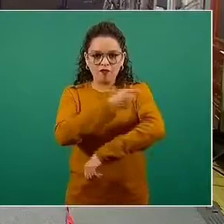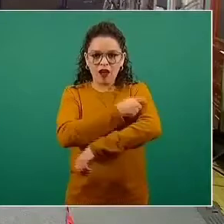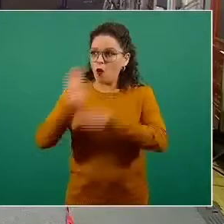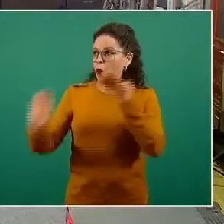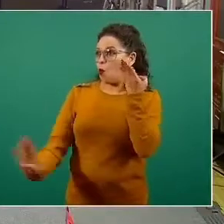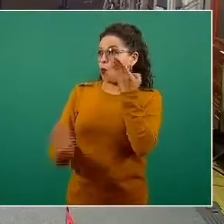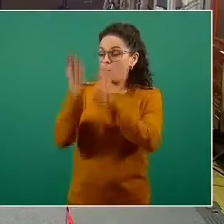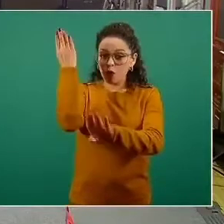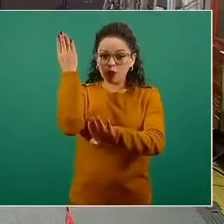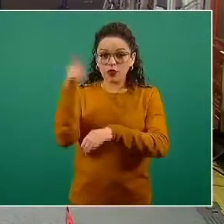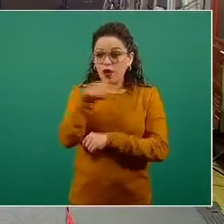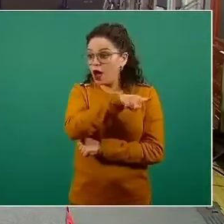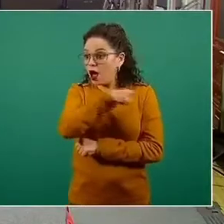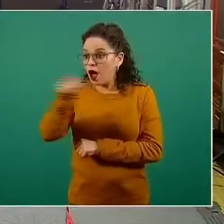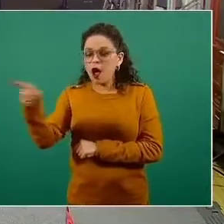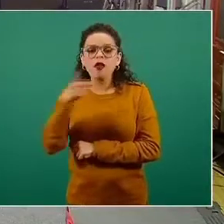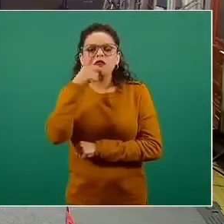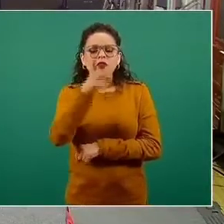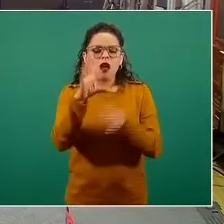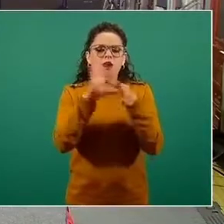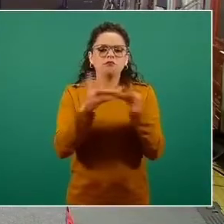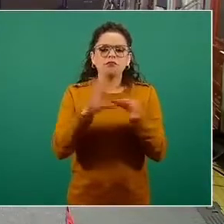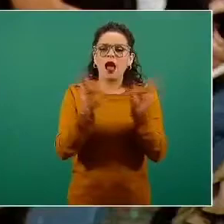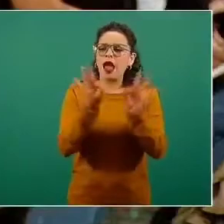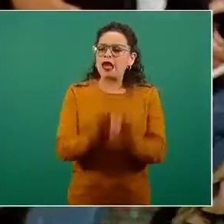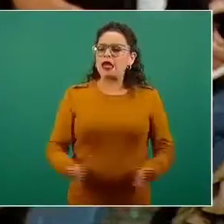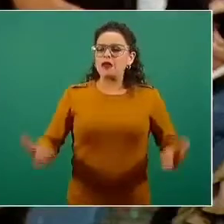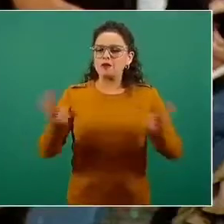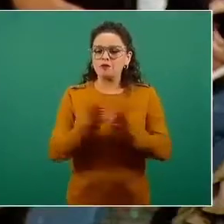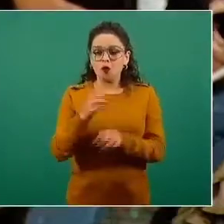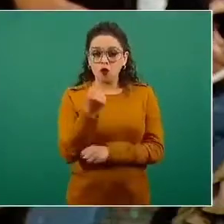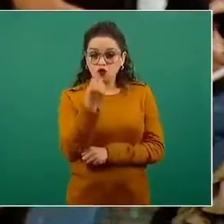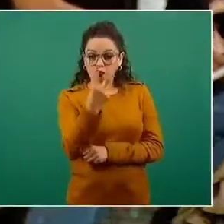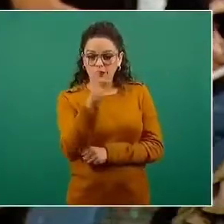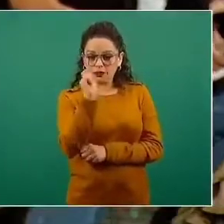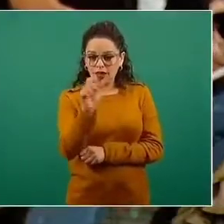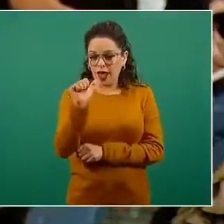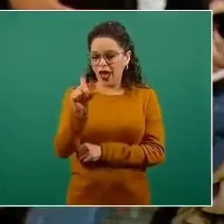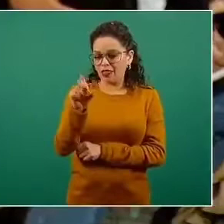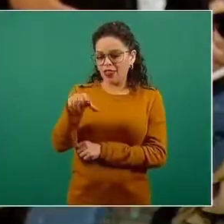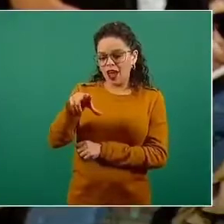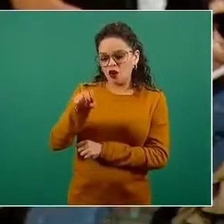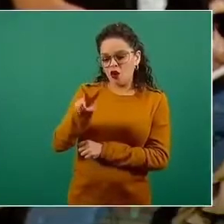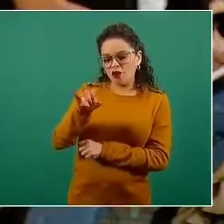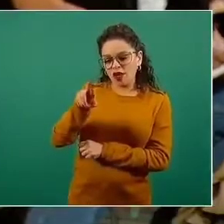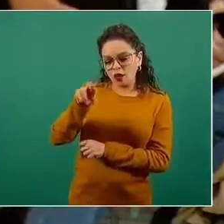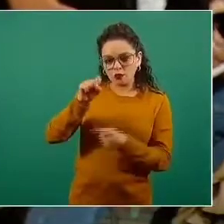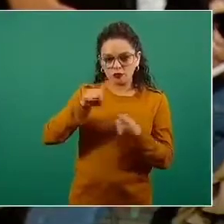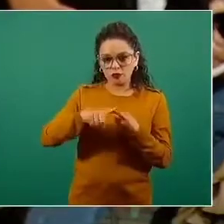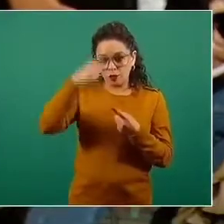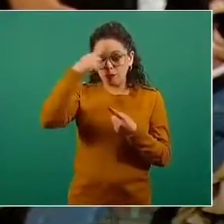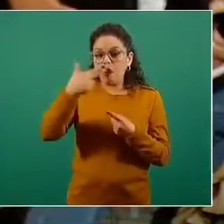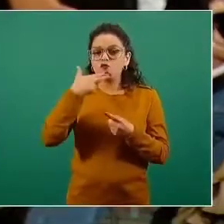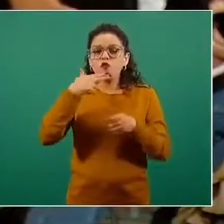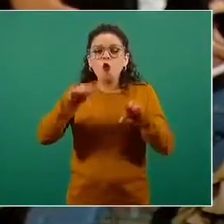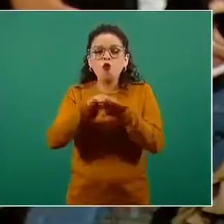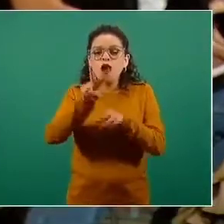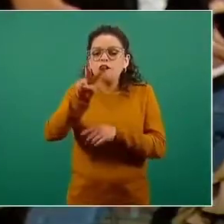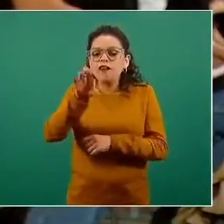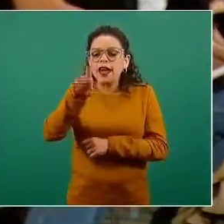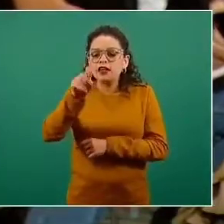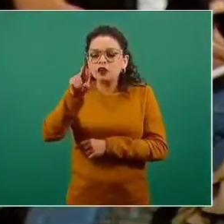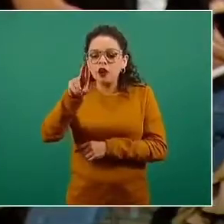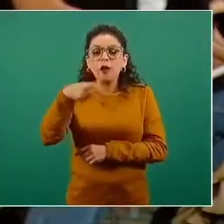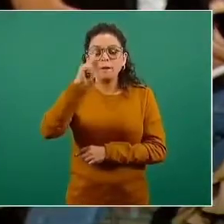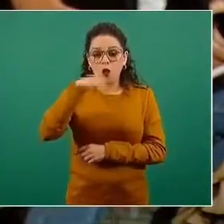Y ellos mencionaban de la importancia de los dos adenovirus y que sirven del vector, etcétera. Pero tengo un amigo en Moscú y